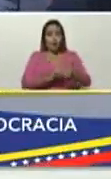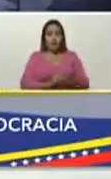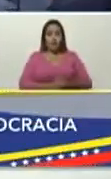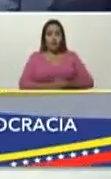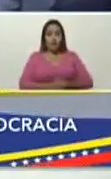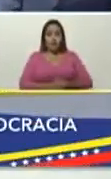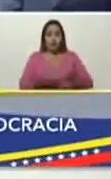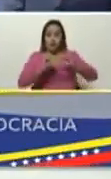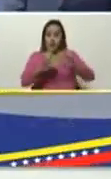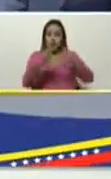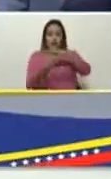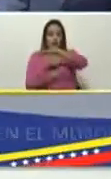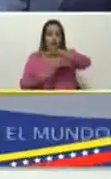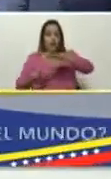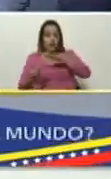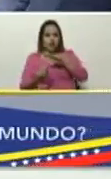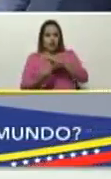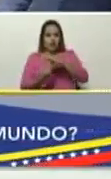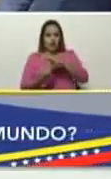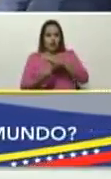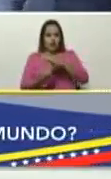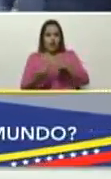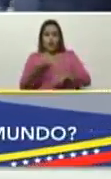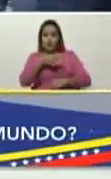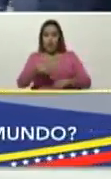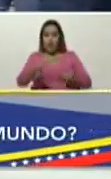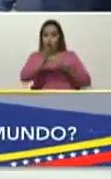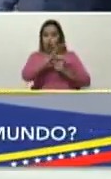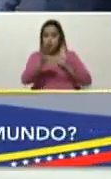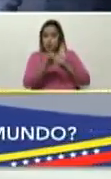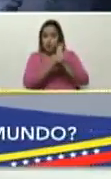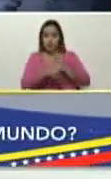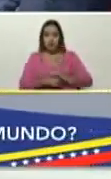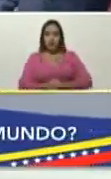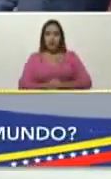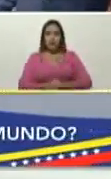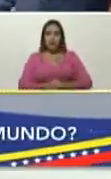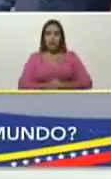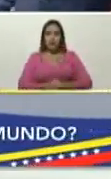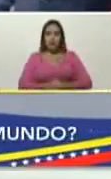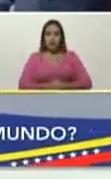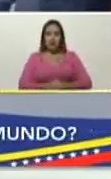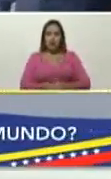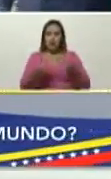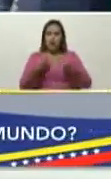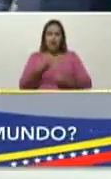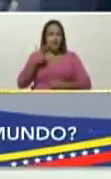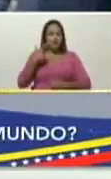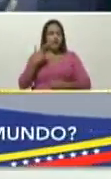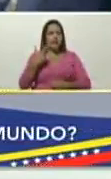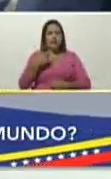raíz, desde nuestra constitución. ¿Cómo extraño yo a Aristóbulo,